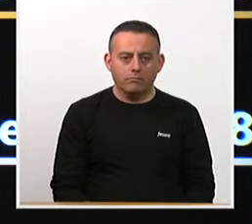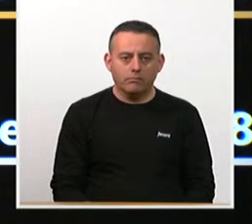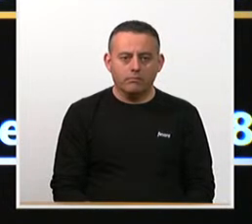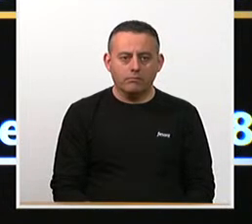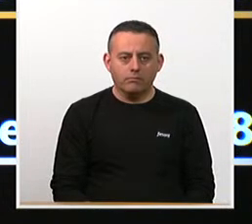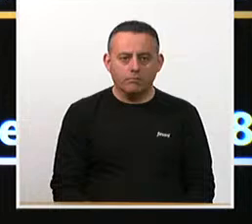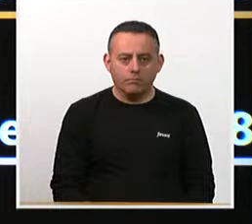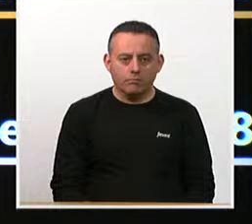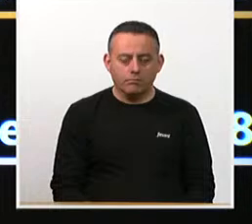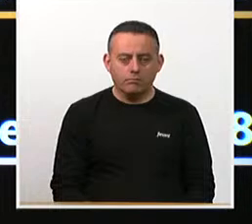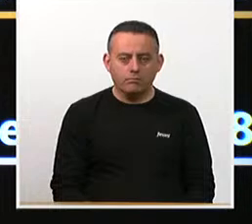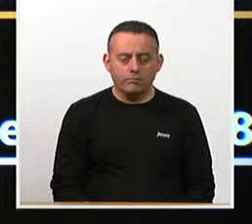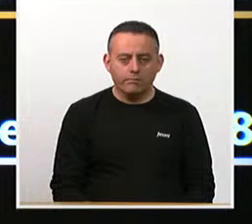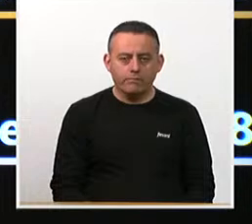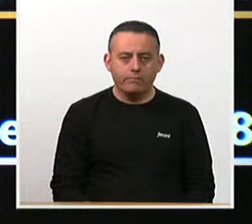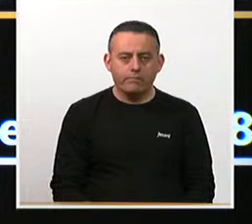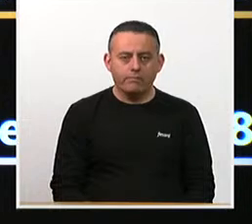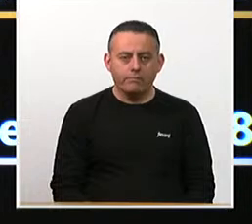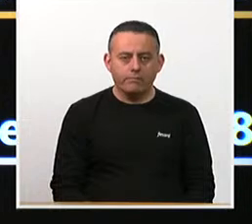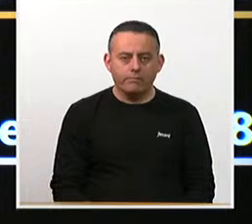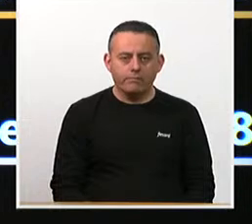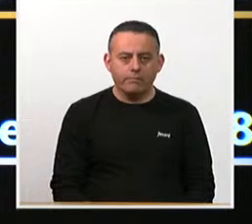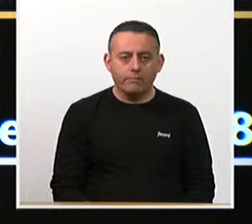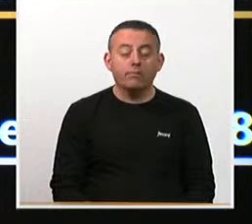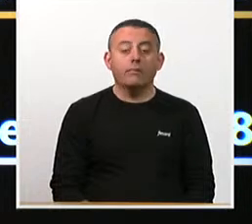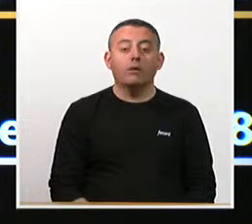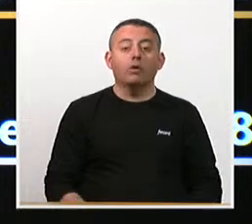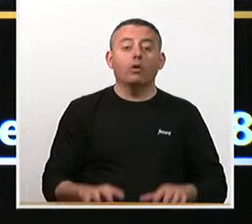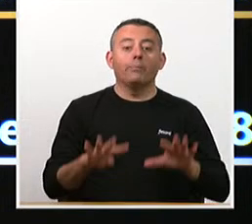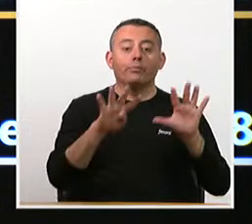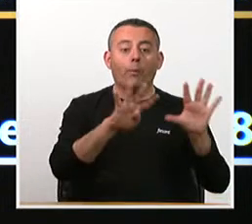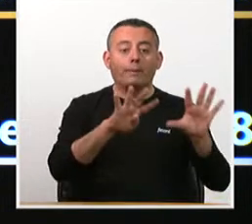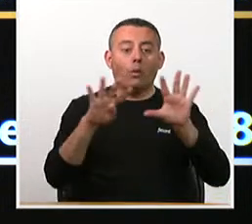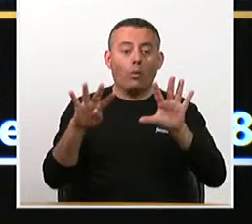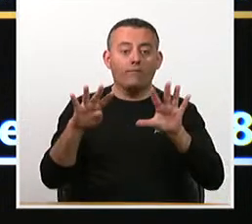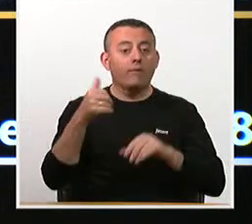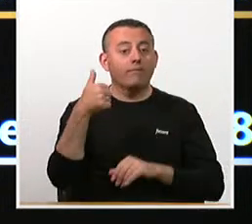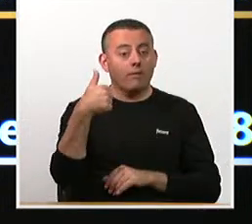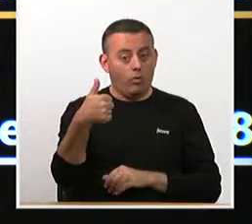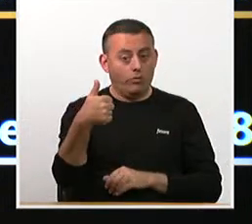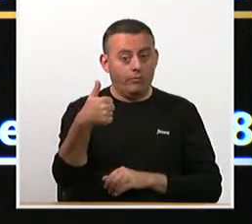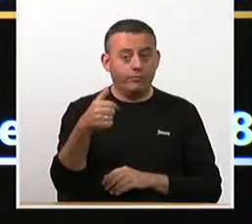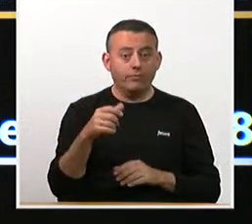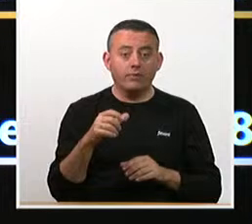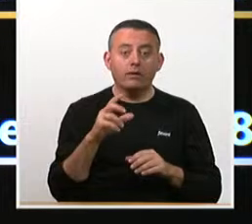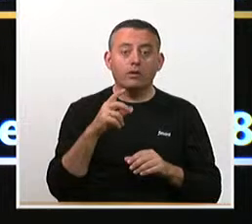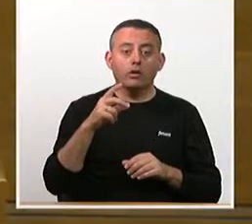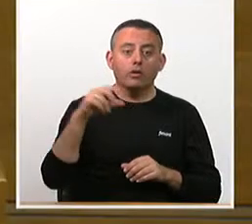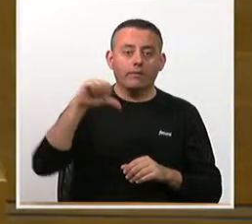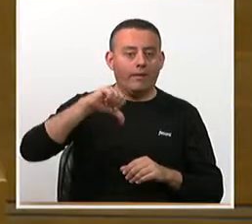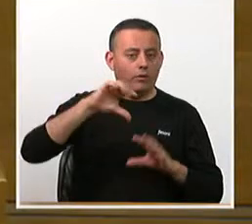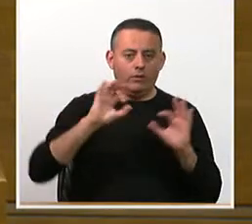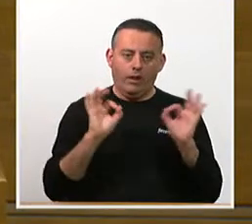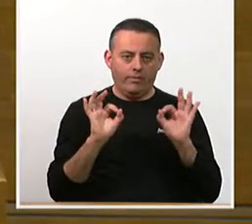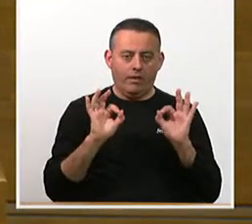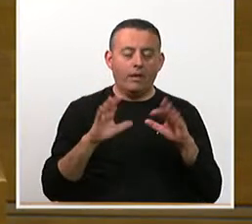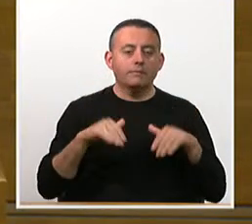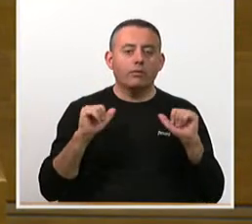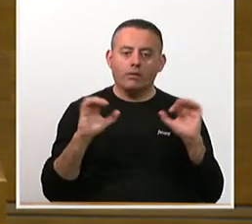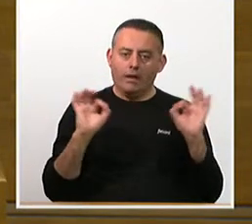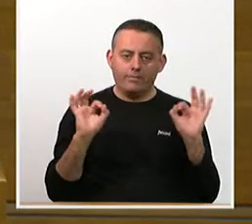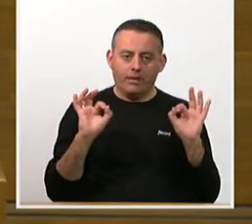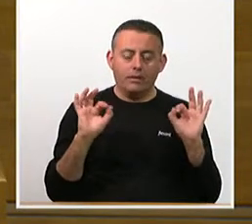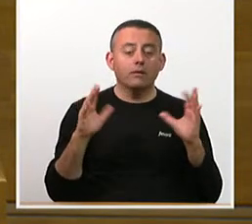Sí pues con 99 votos a favor Cero en contra y cero abstenciones queda